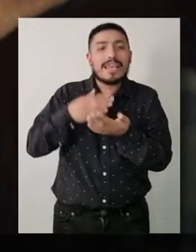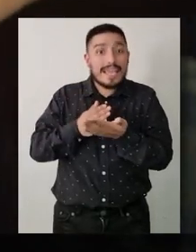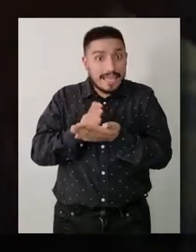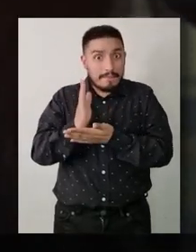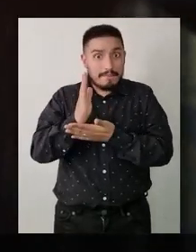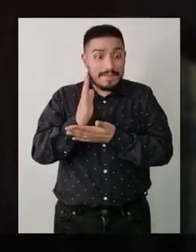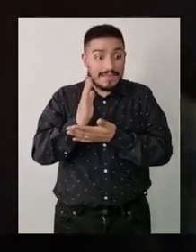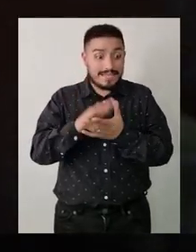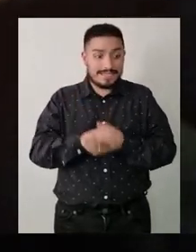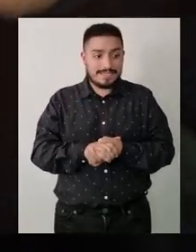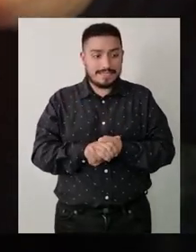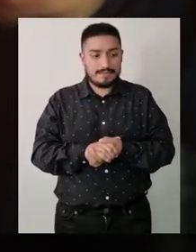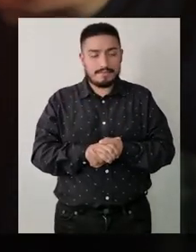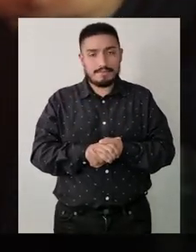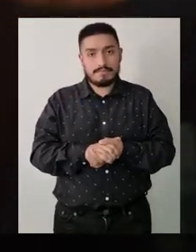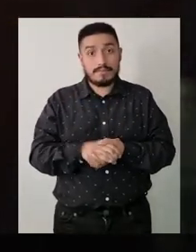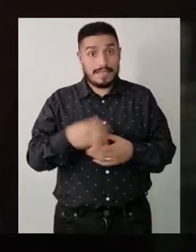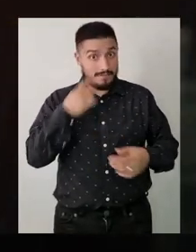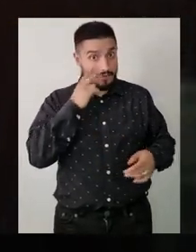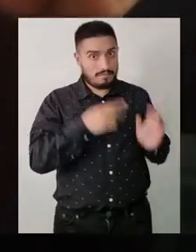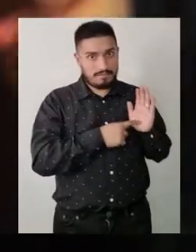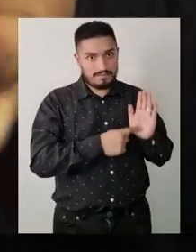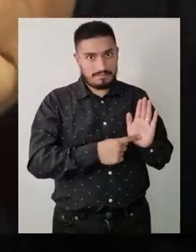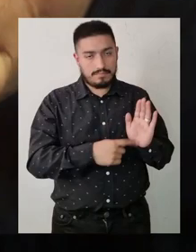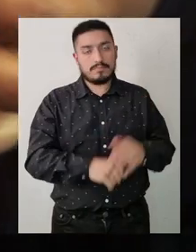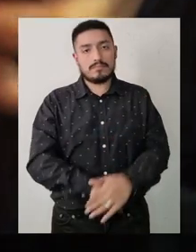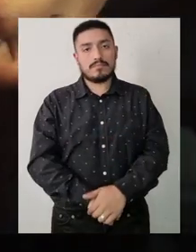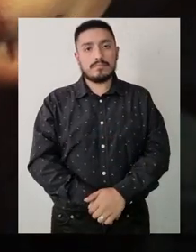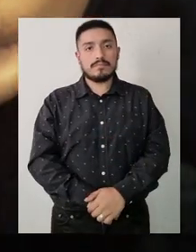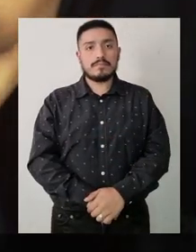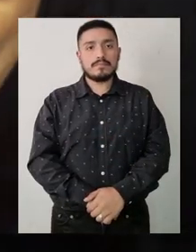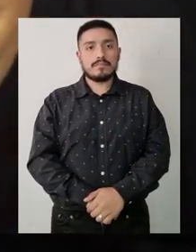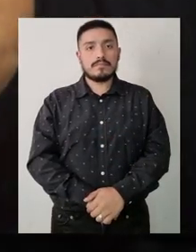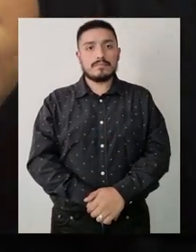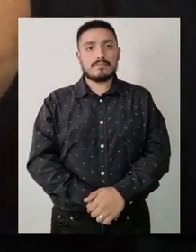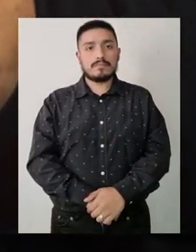Por ahí. Está bien.